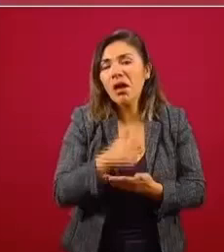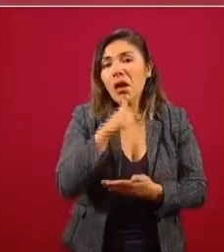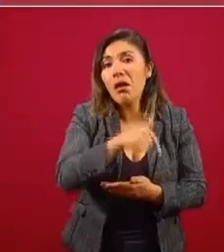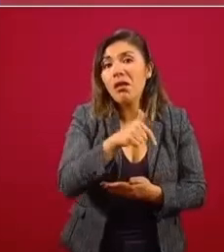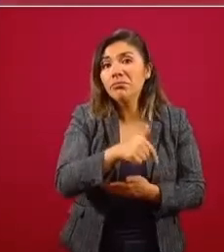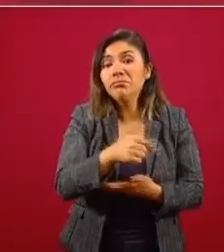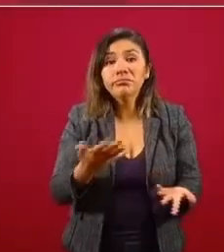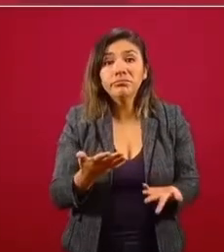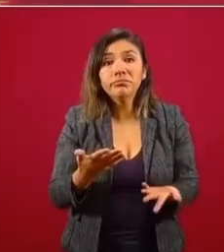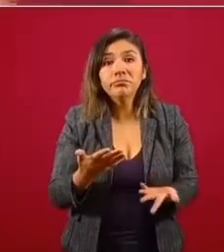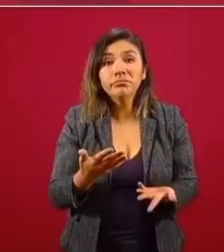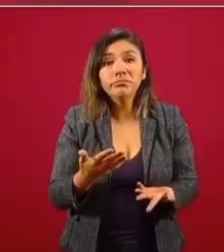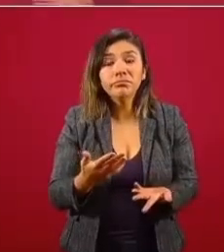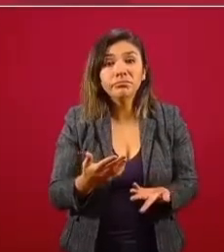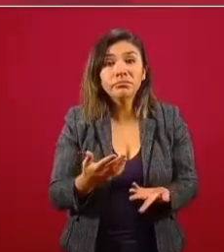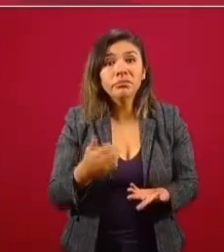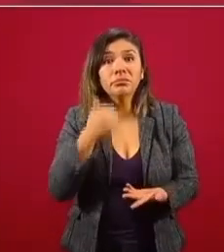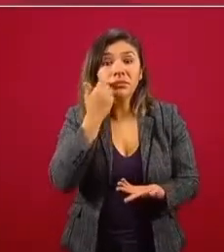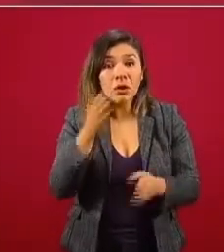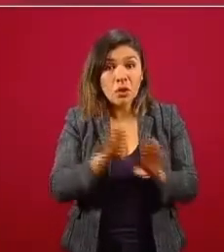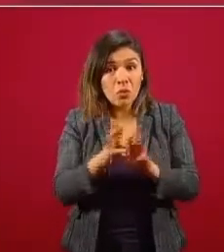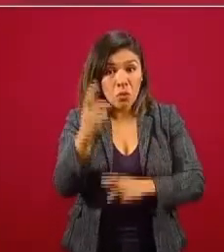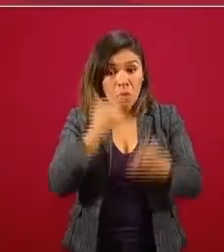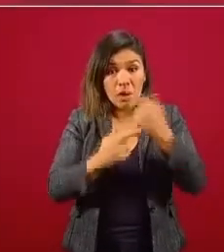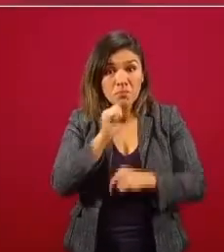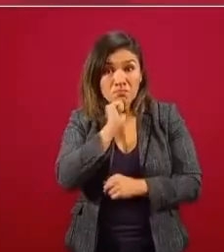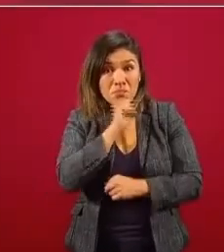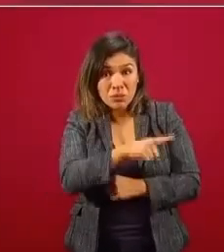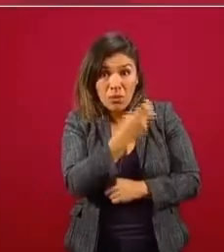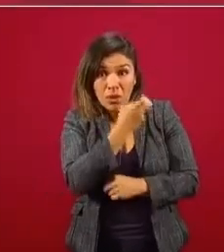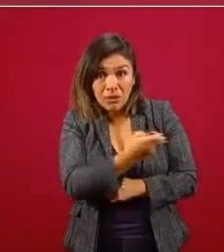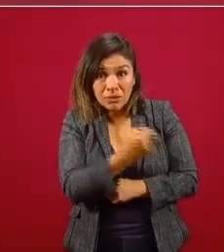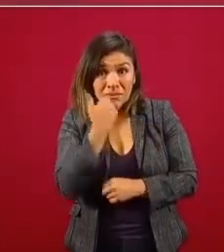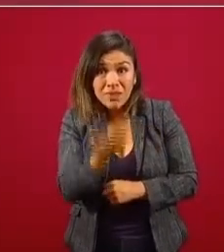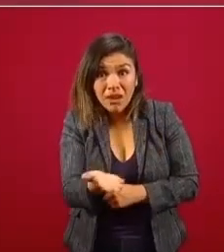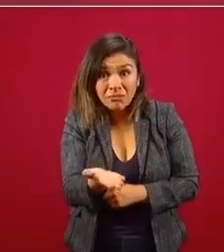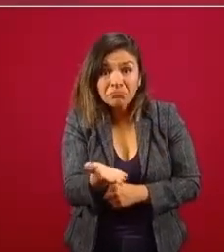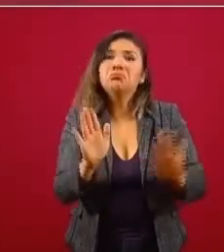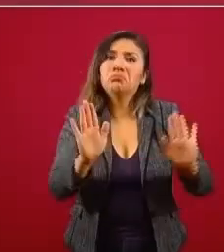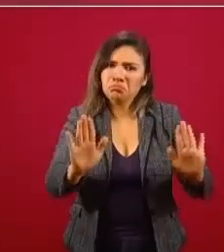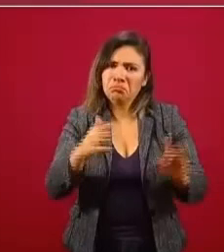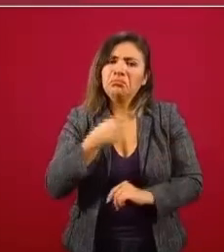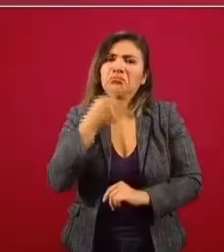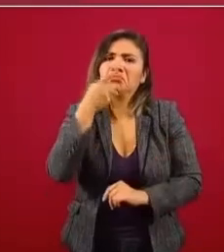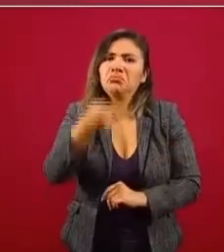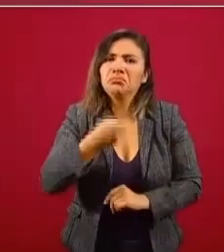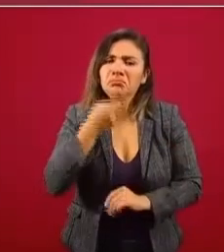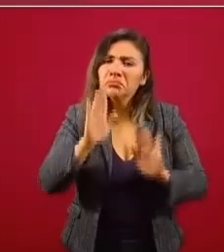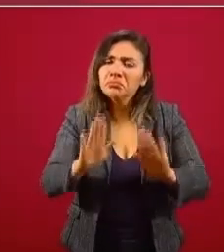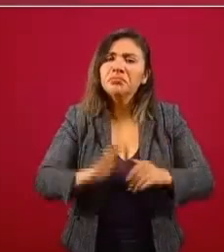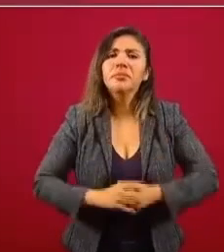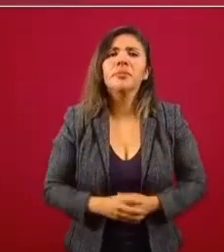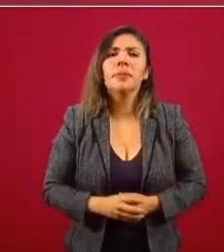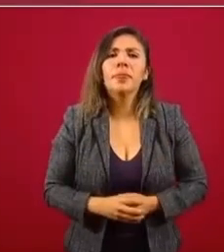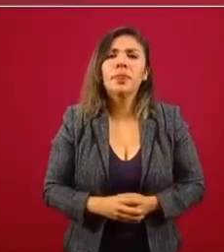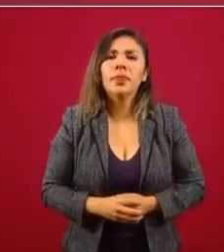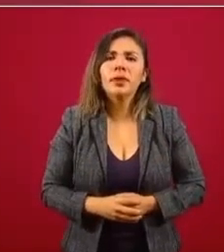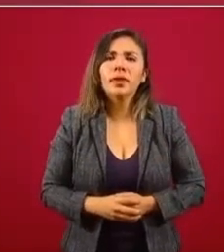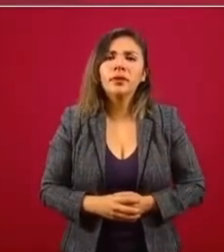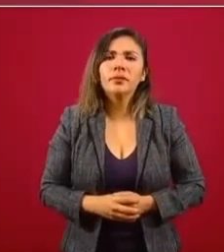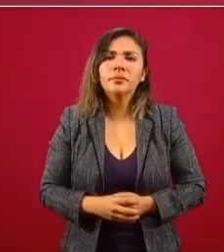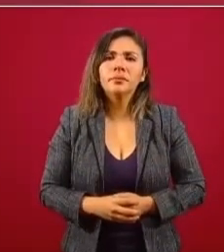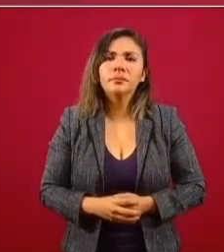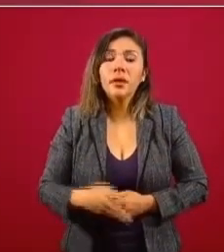además para los que quieren que regresemos a eso les doy un dato hay